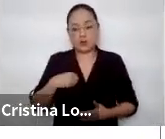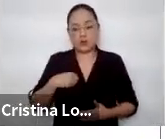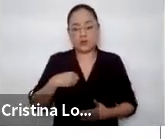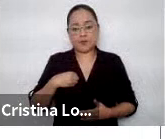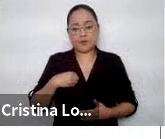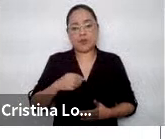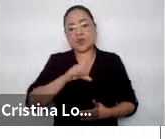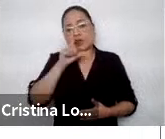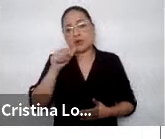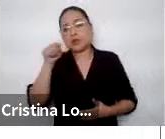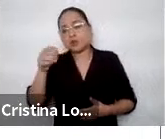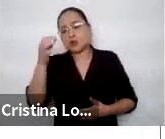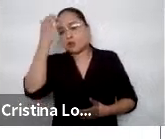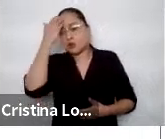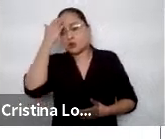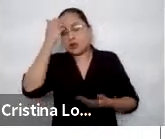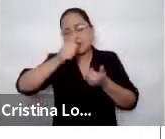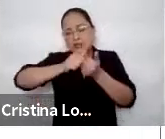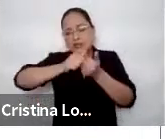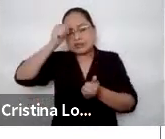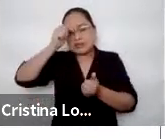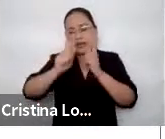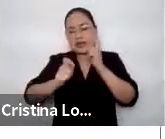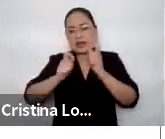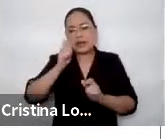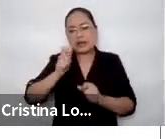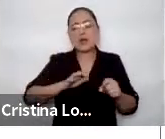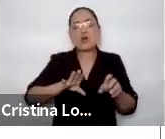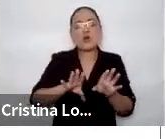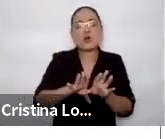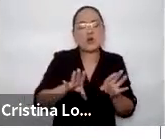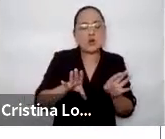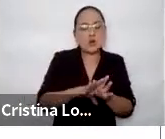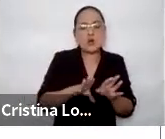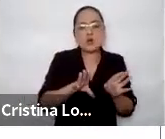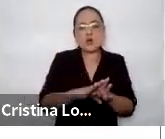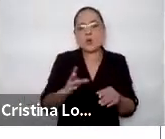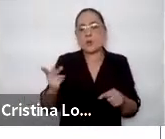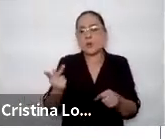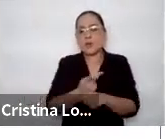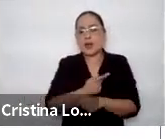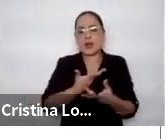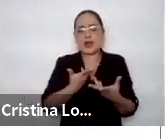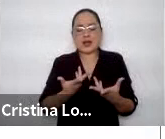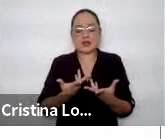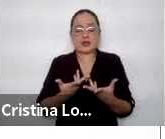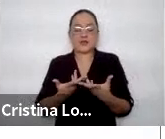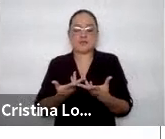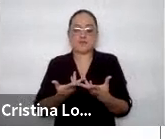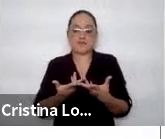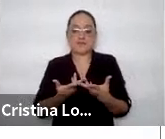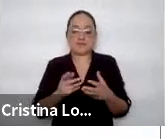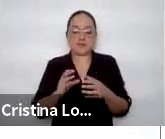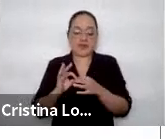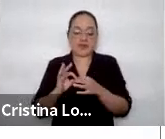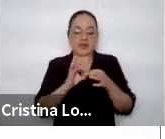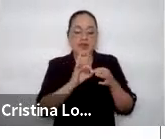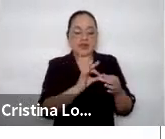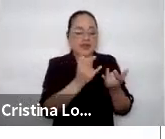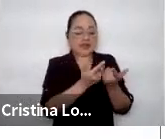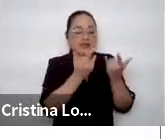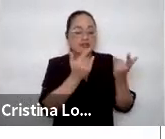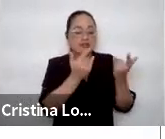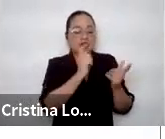quieren conocer el público en general, cómo surgió precisamente esa jurisprudencia a través de